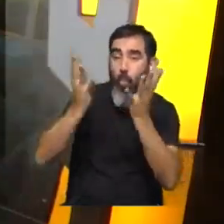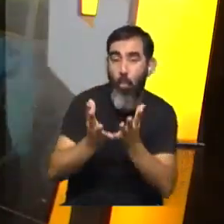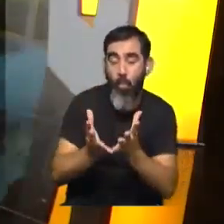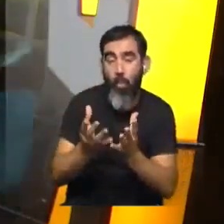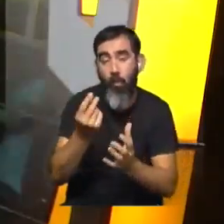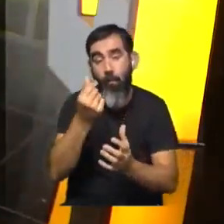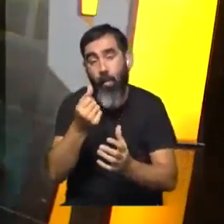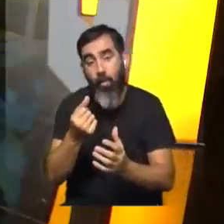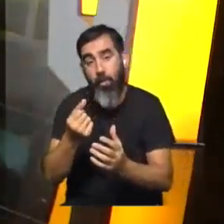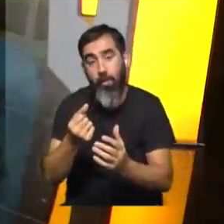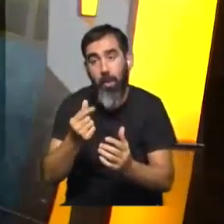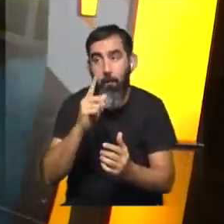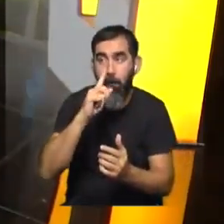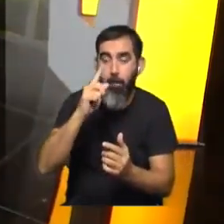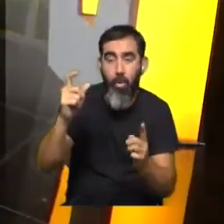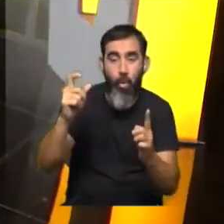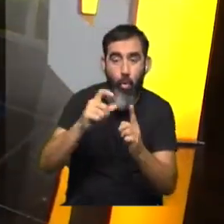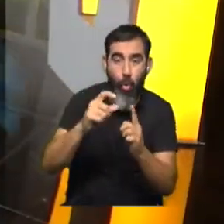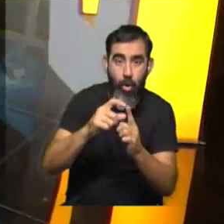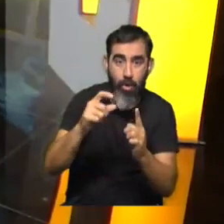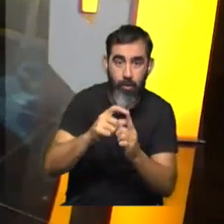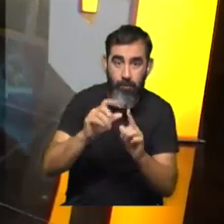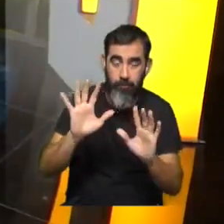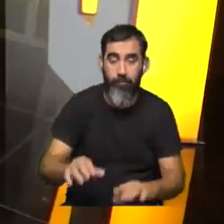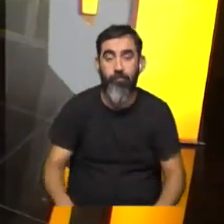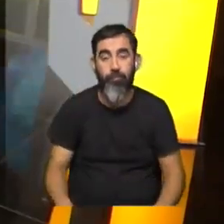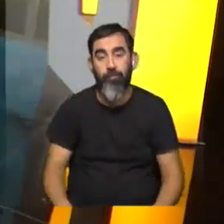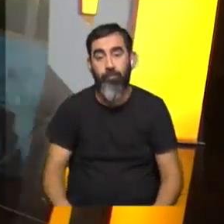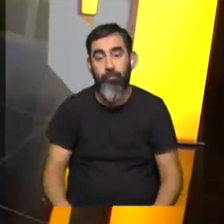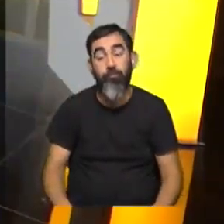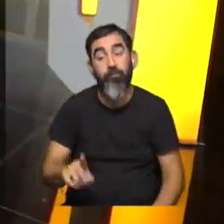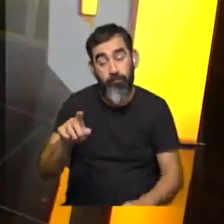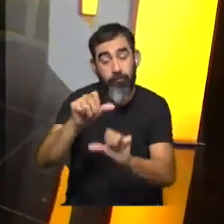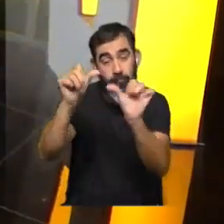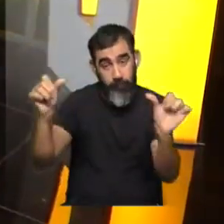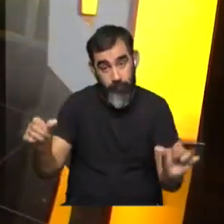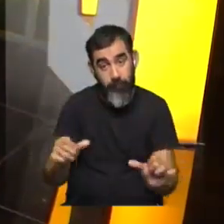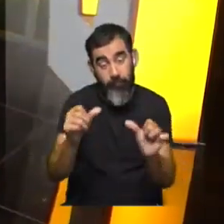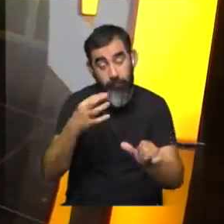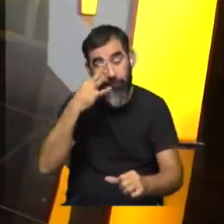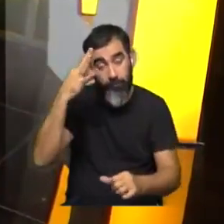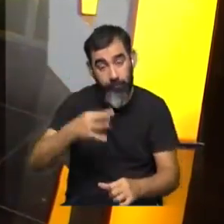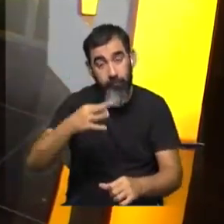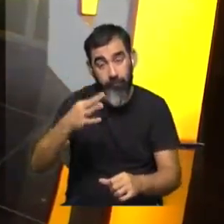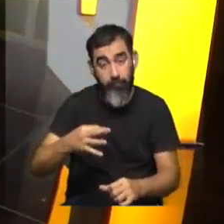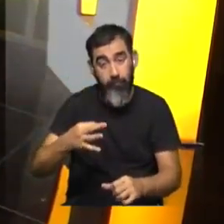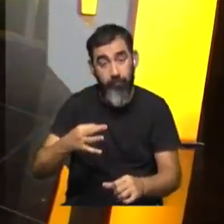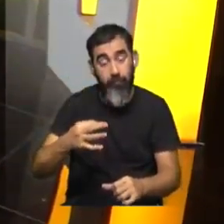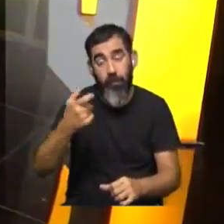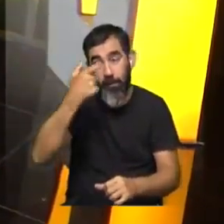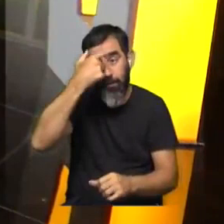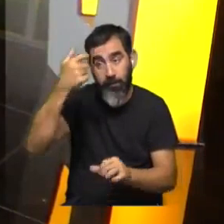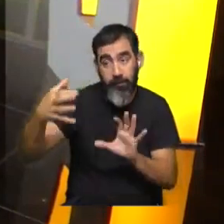de decenas de miles de dólares. Esto es una actividad, insisto, que tiene que ver con la